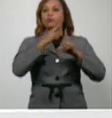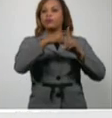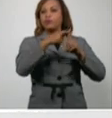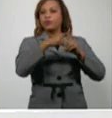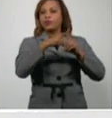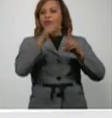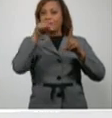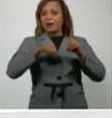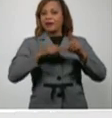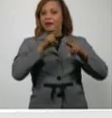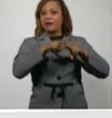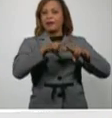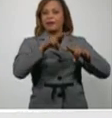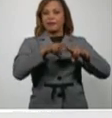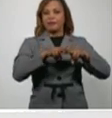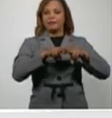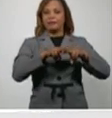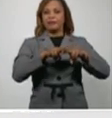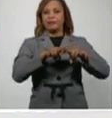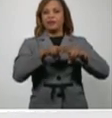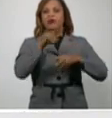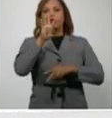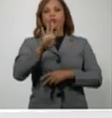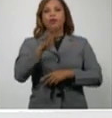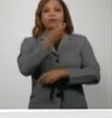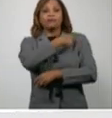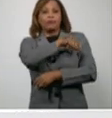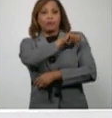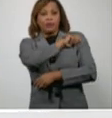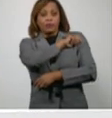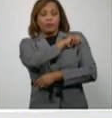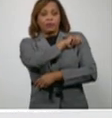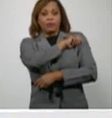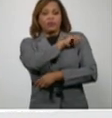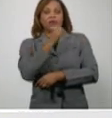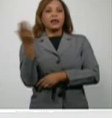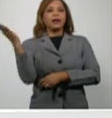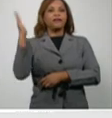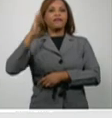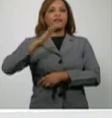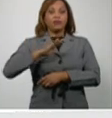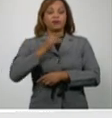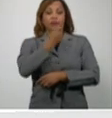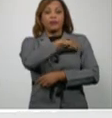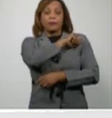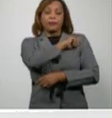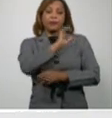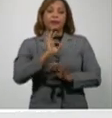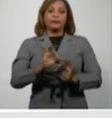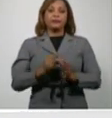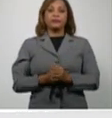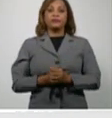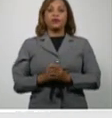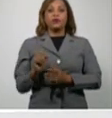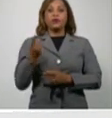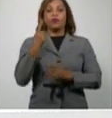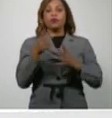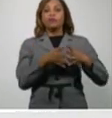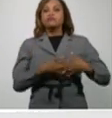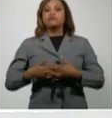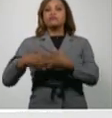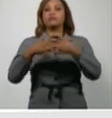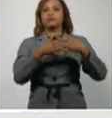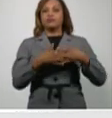en La Habana, 4 españoles procedentes de su país natal, 1 norteamericano procedente